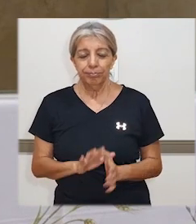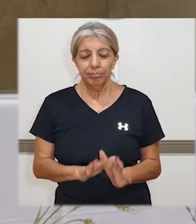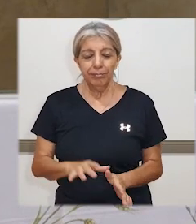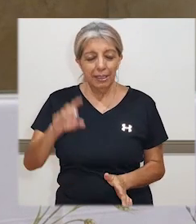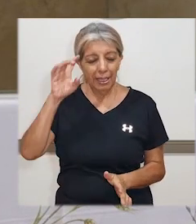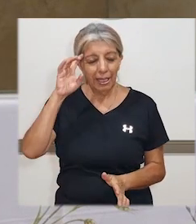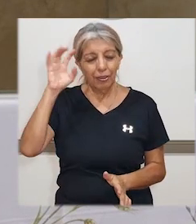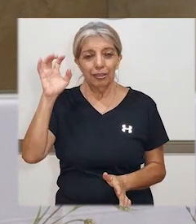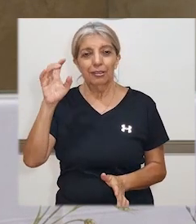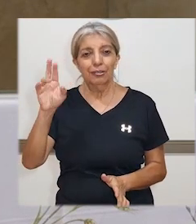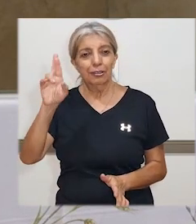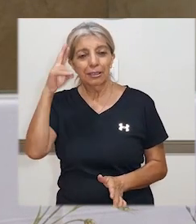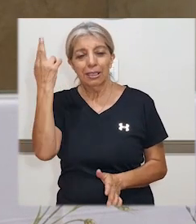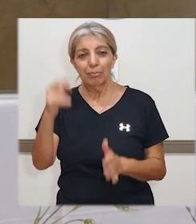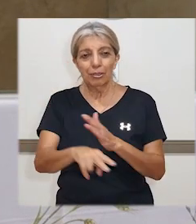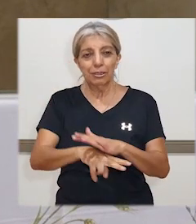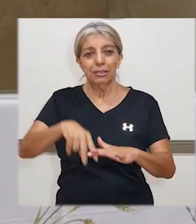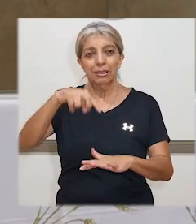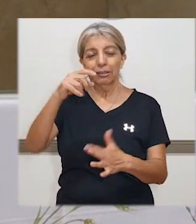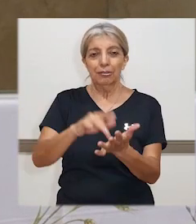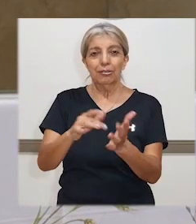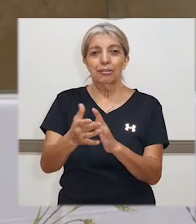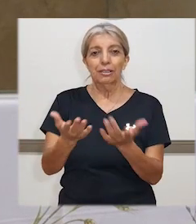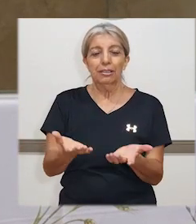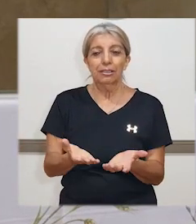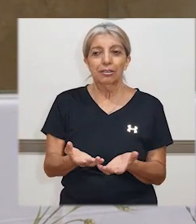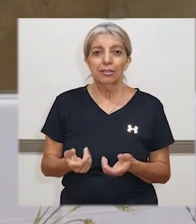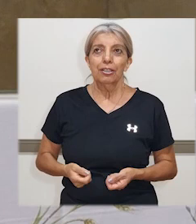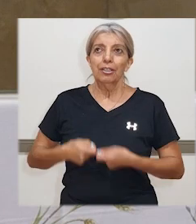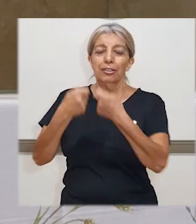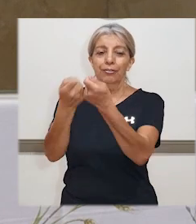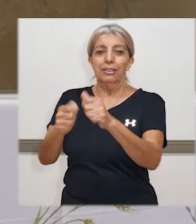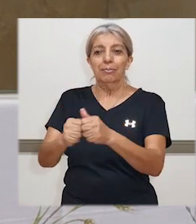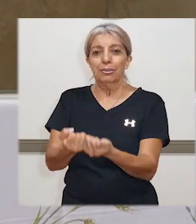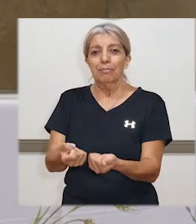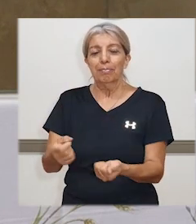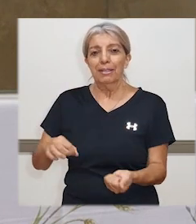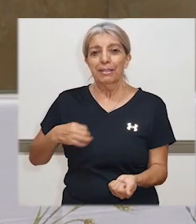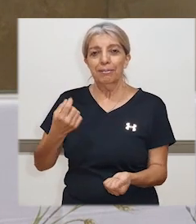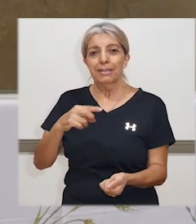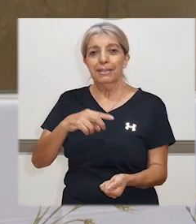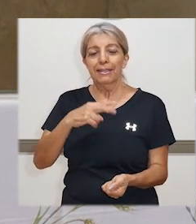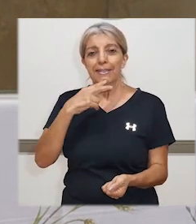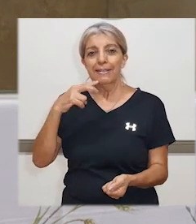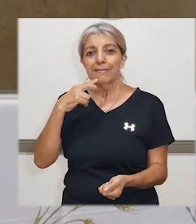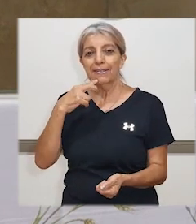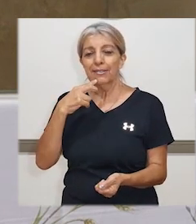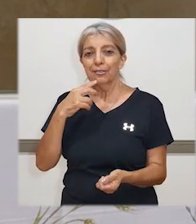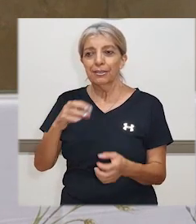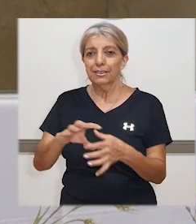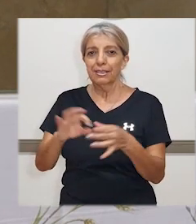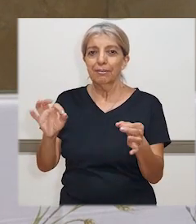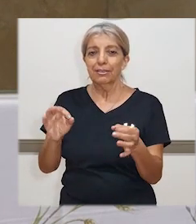al celebrar ahora el memorial de la muerte y resurrección de tu Hijo, te ofrecemos el pan de vida y el cáliz de